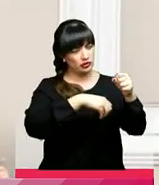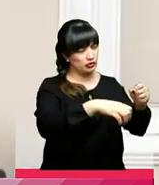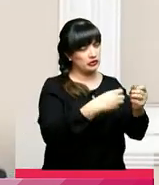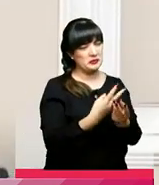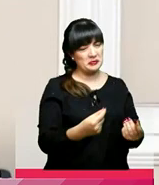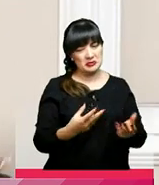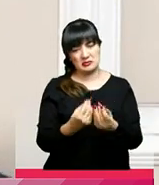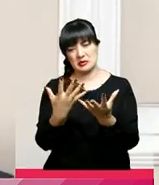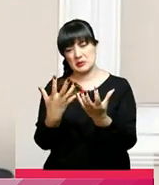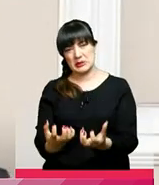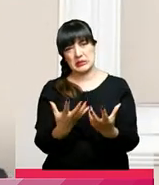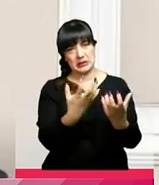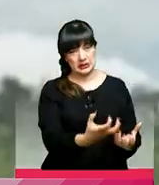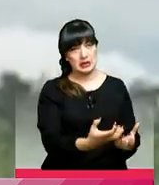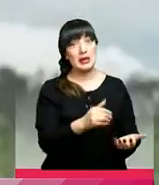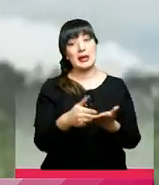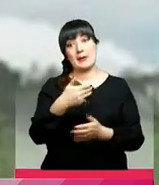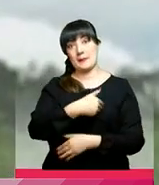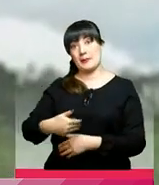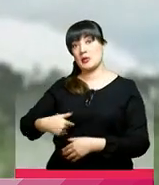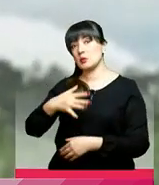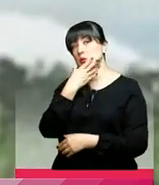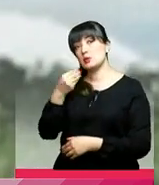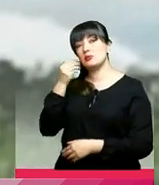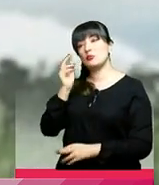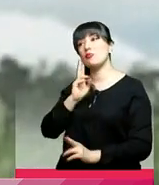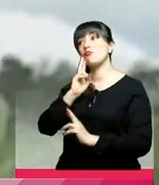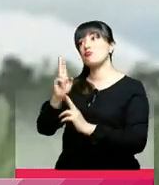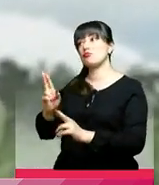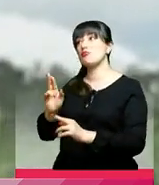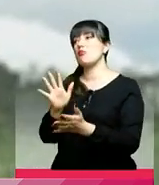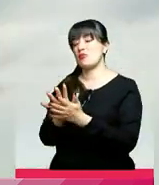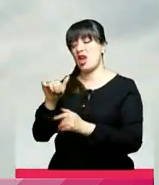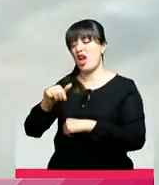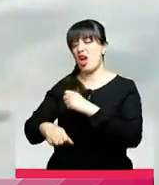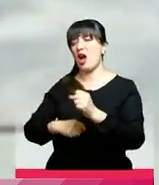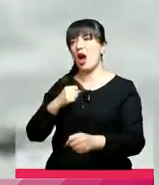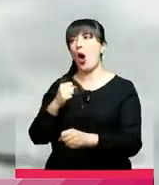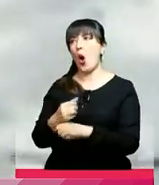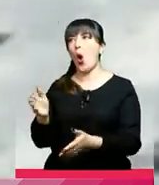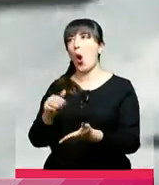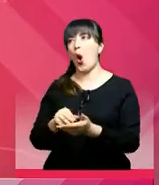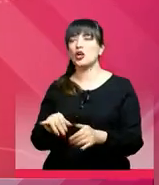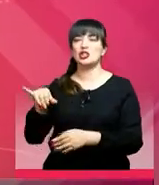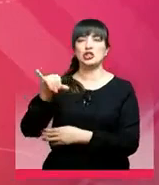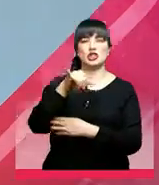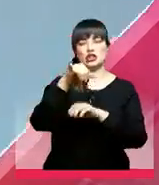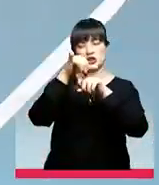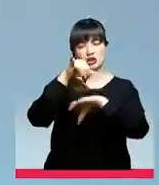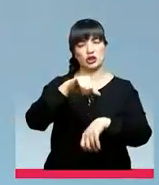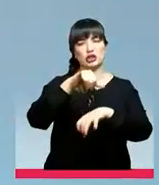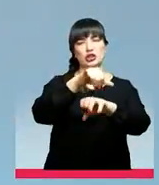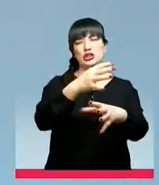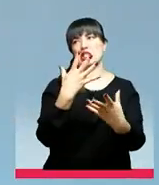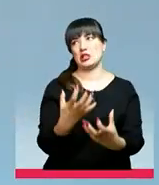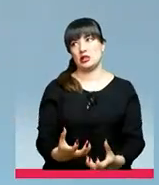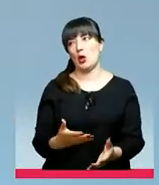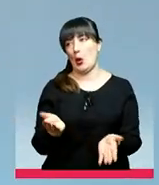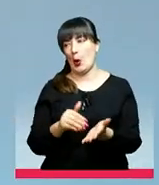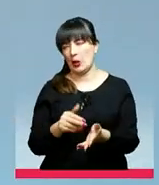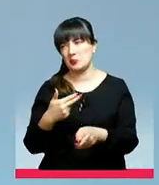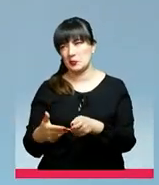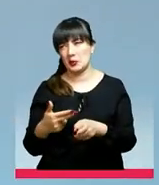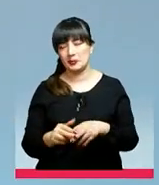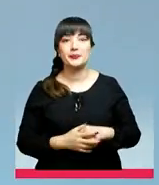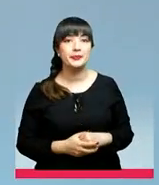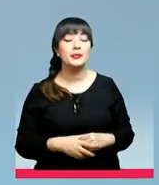el presidente colombiano Iván Duque respondió que antes de terminar el año volvería a la fumigación con glifosato. Wilson Ruiz Orjuela, ex